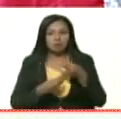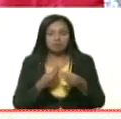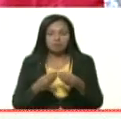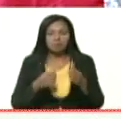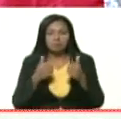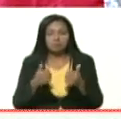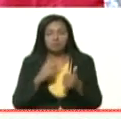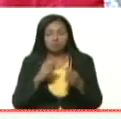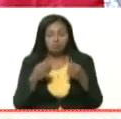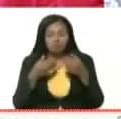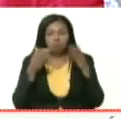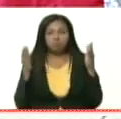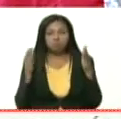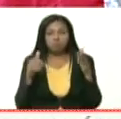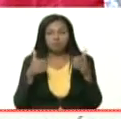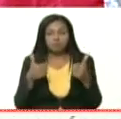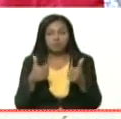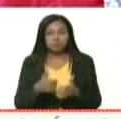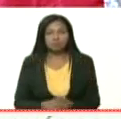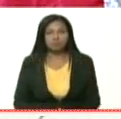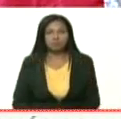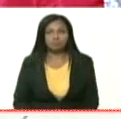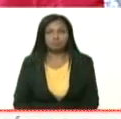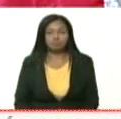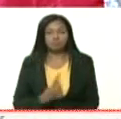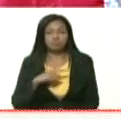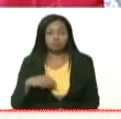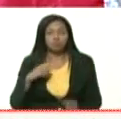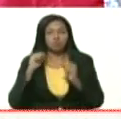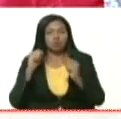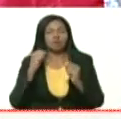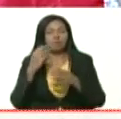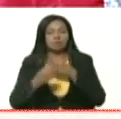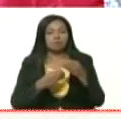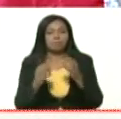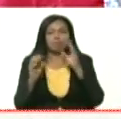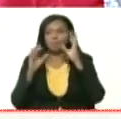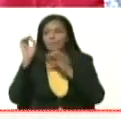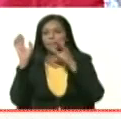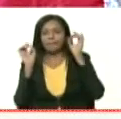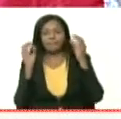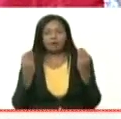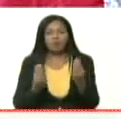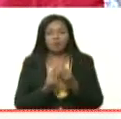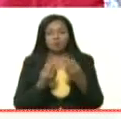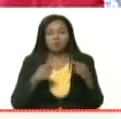hemos descubierto, que hemos logrado crear, inventar juntos.